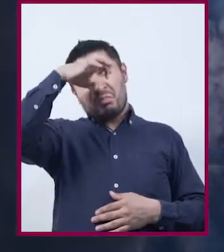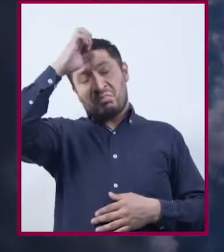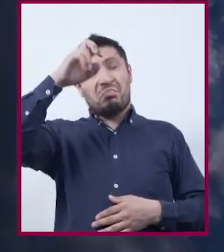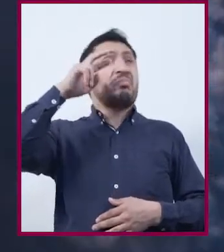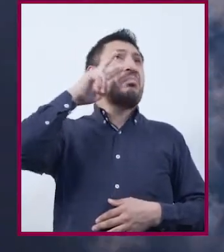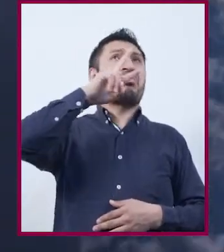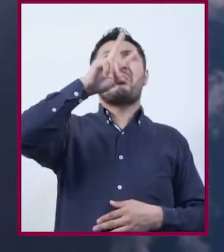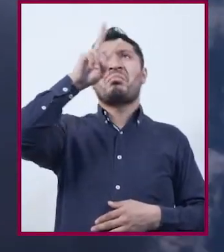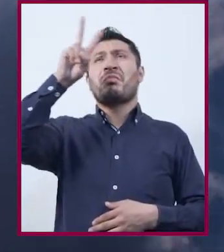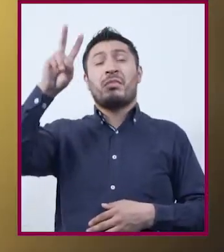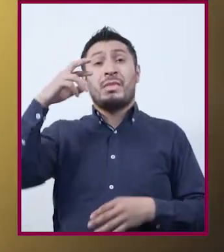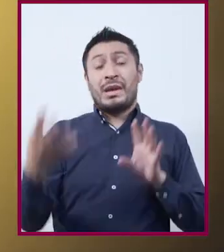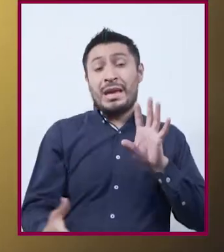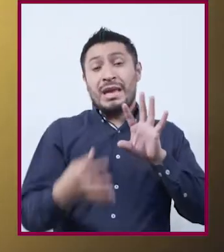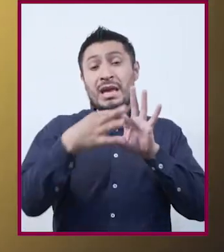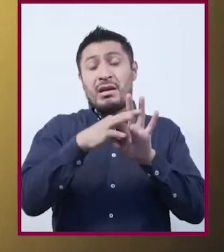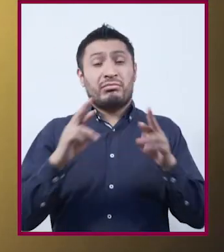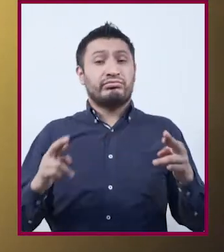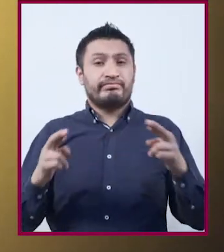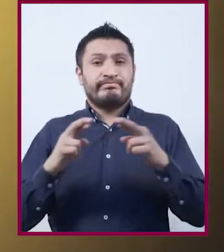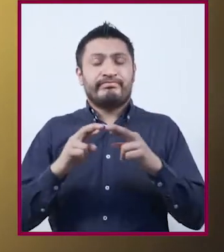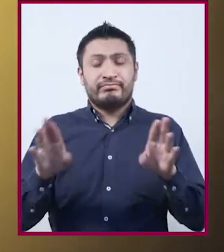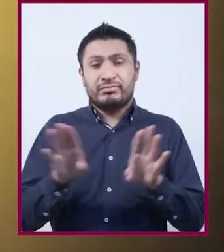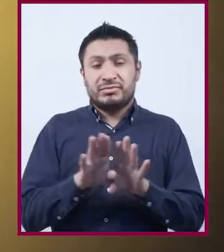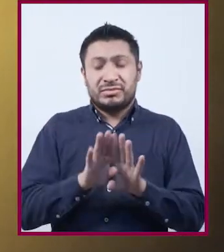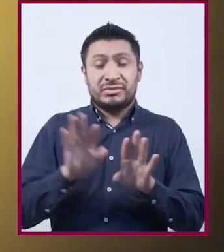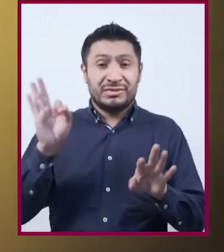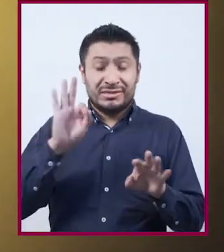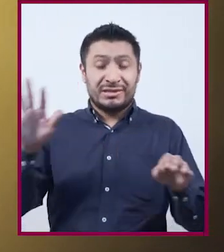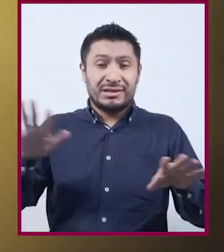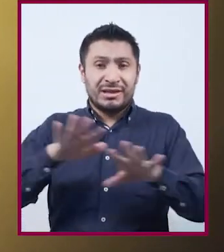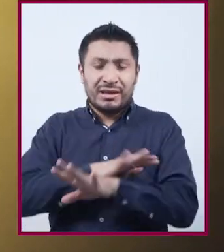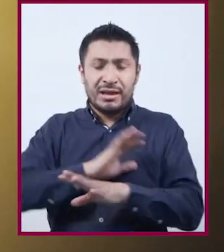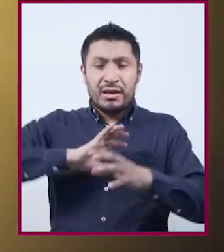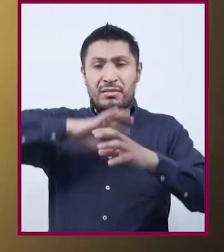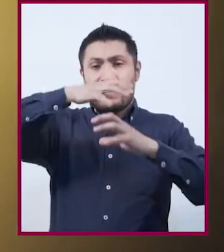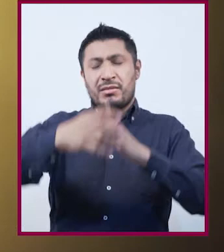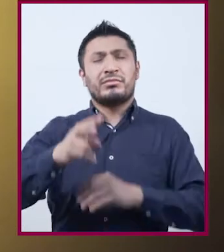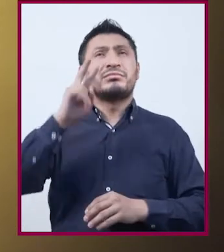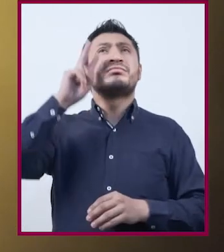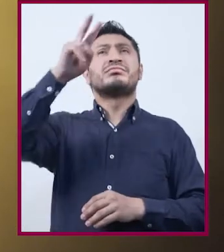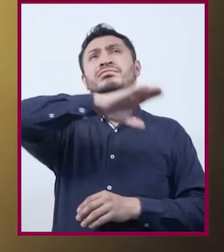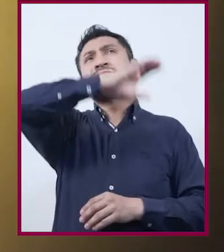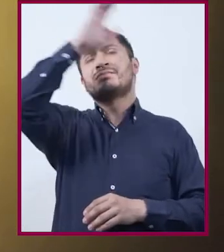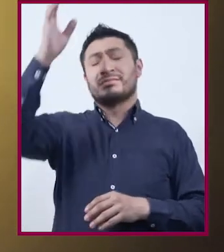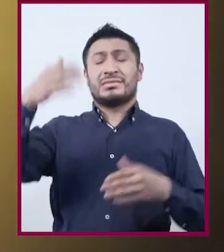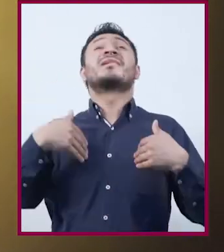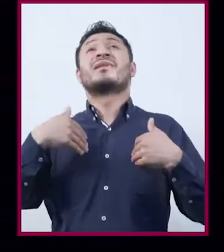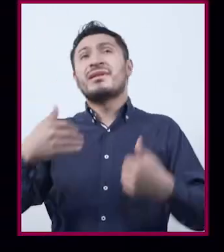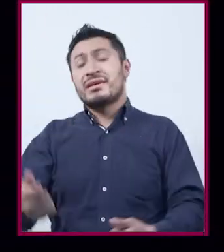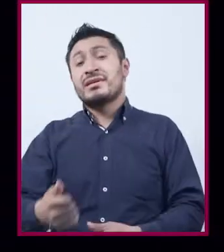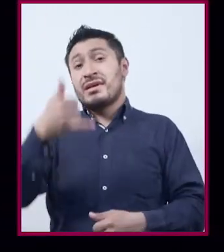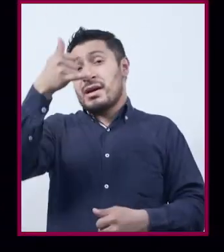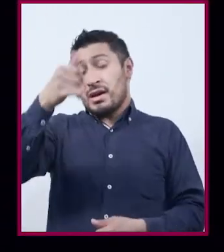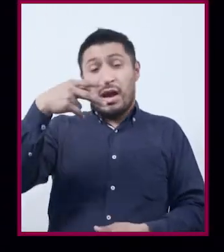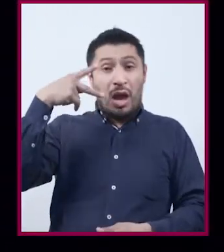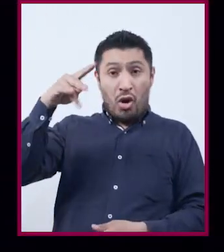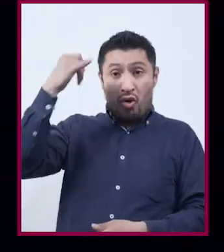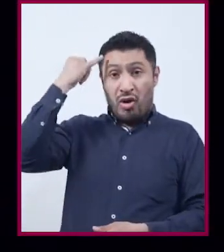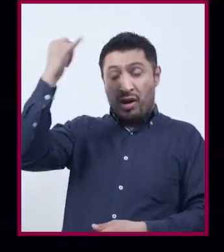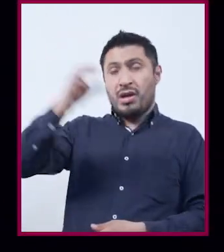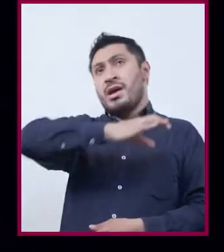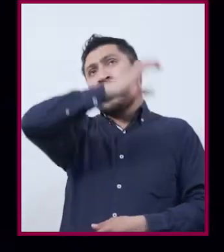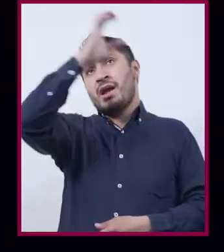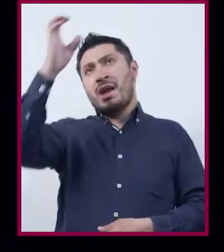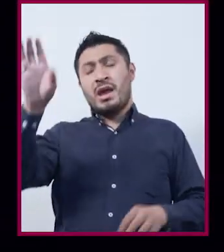observación, y estuvo muy asociada a factores religiosos, pues si los cambios meteorológicos se entendían mirando el cielo y, de acuerdo